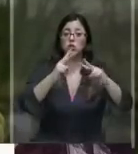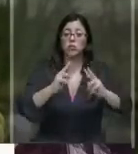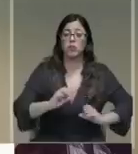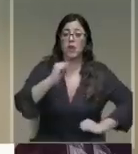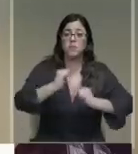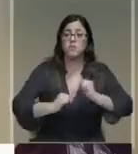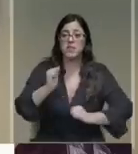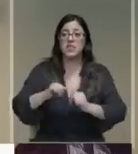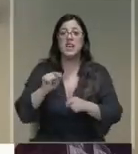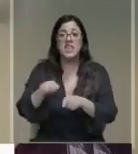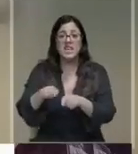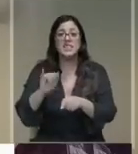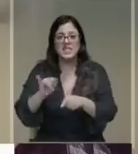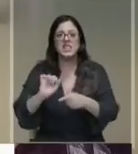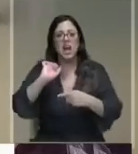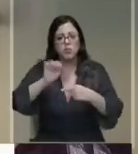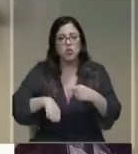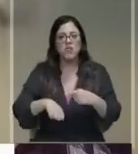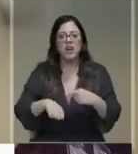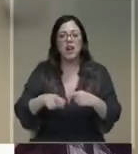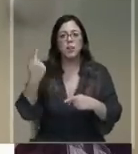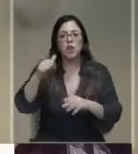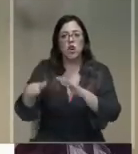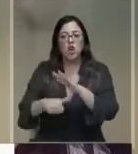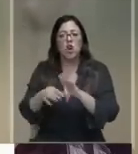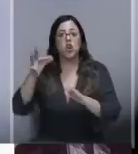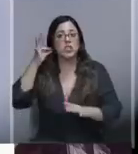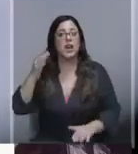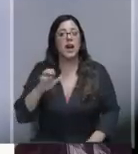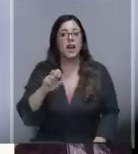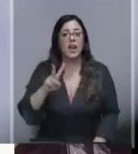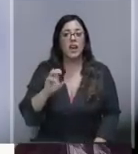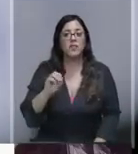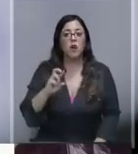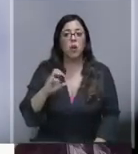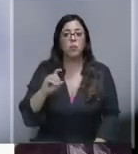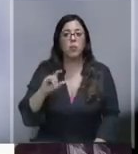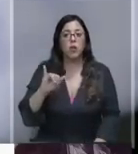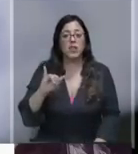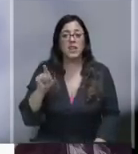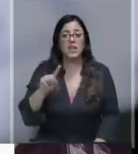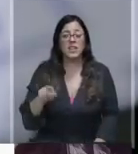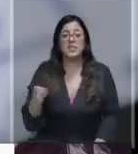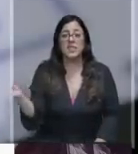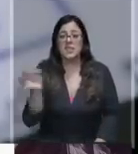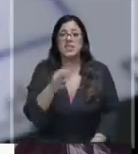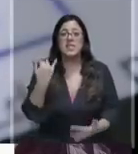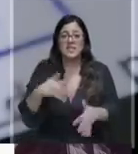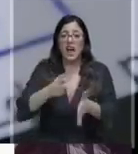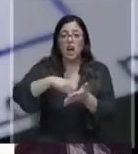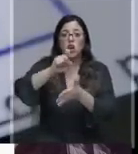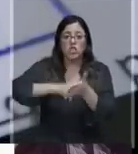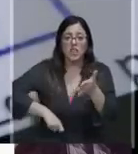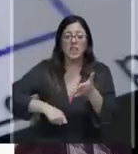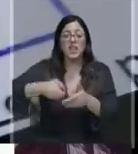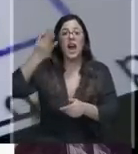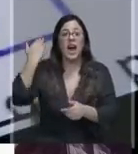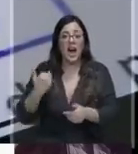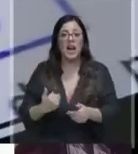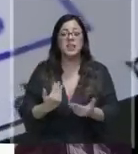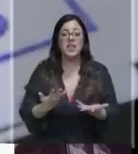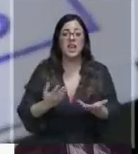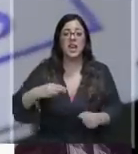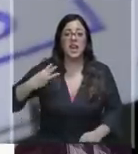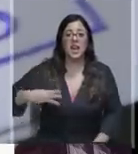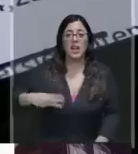unánimemente. Pero la concejala de Bópoli, Catalina San Martín, denuncia que ya existió un contrato de corretaje entre el municipio y